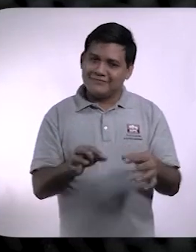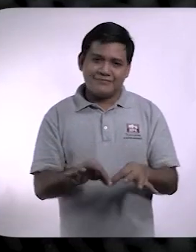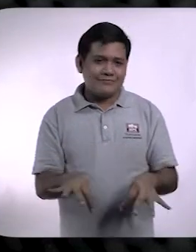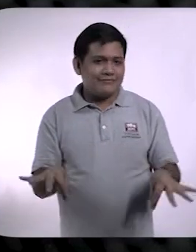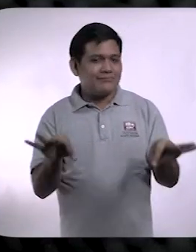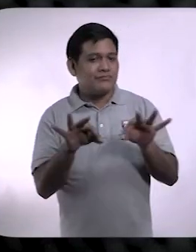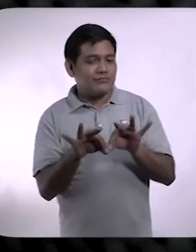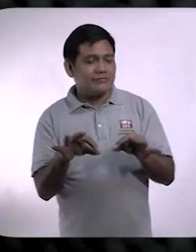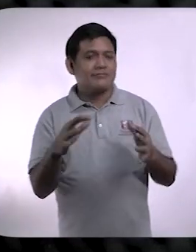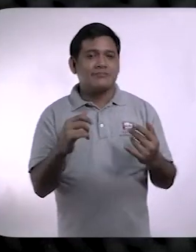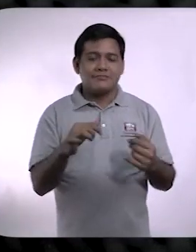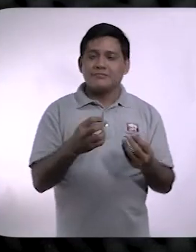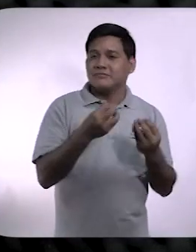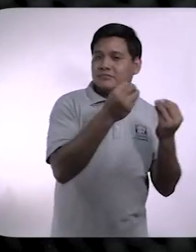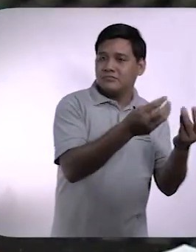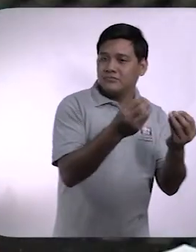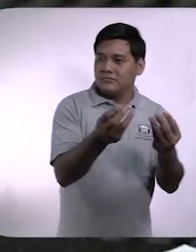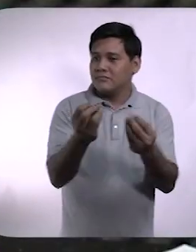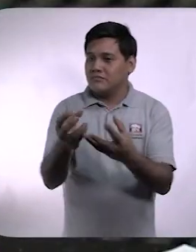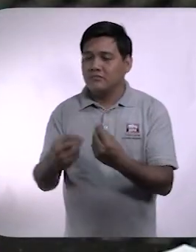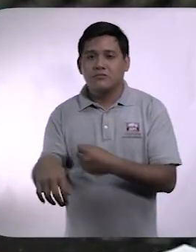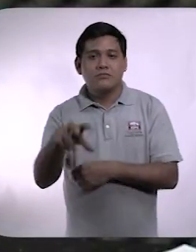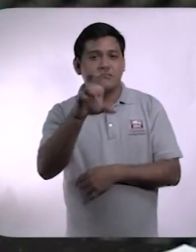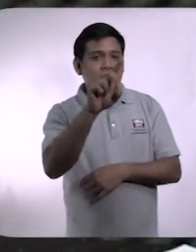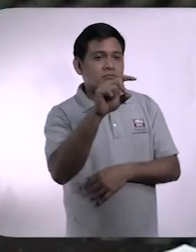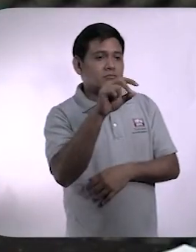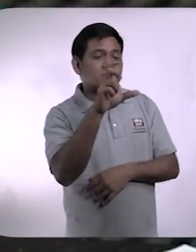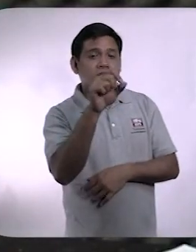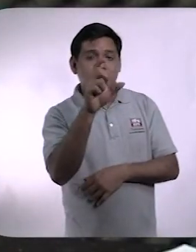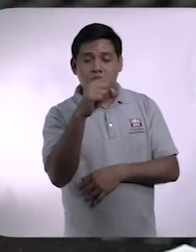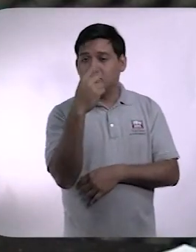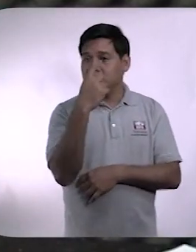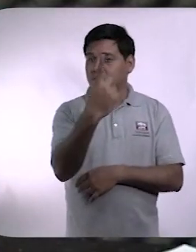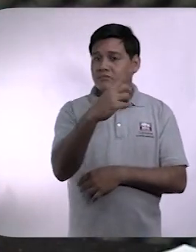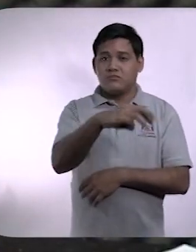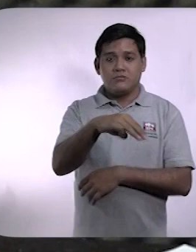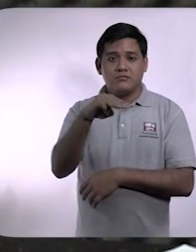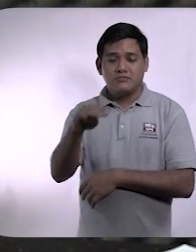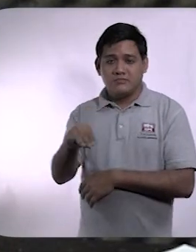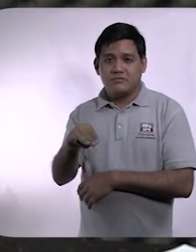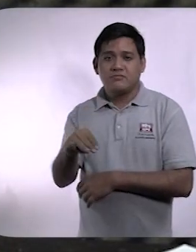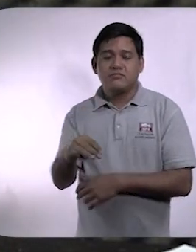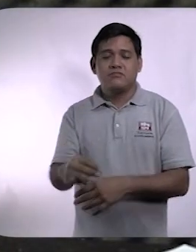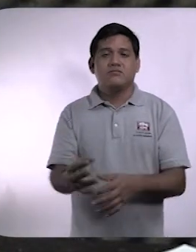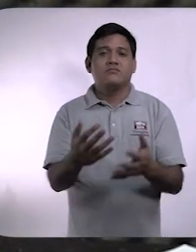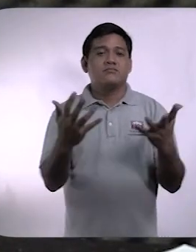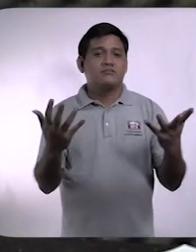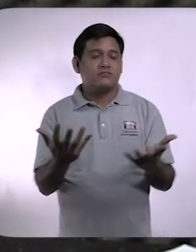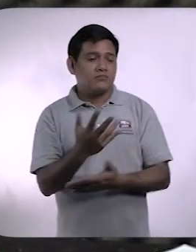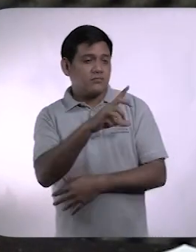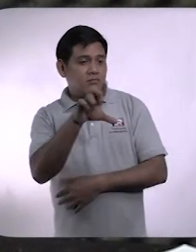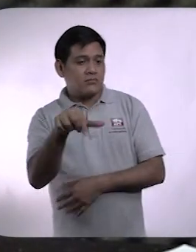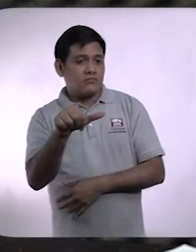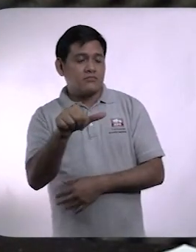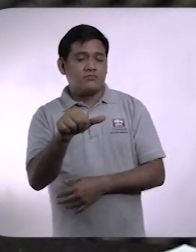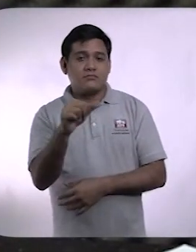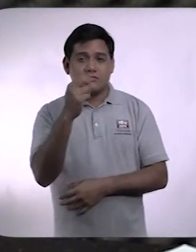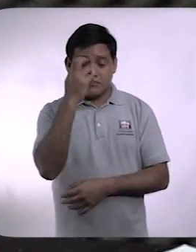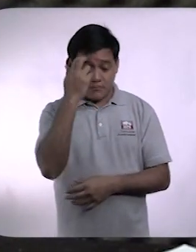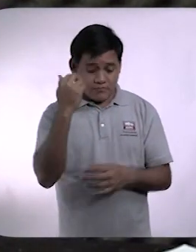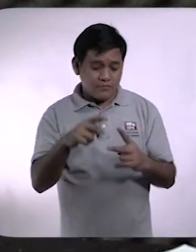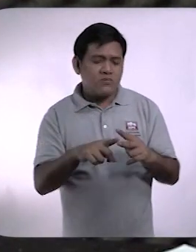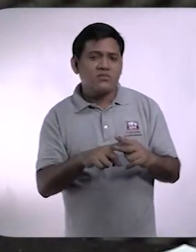para su distribución en los 21 órganos electorales concentrados, y posteriormente